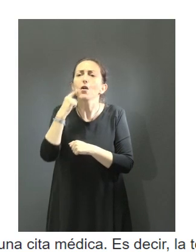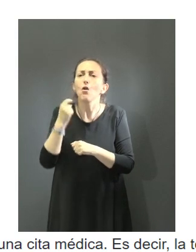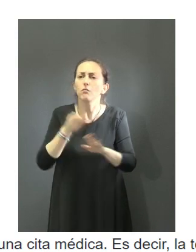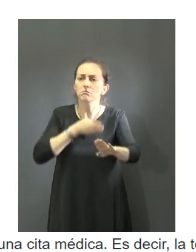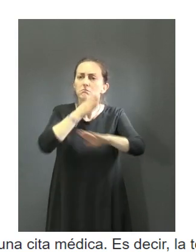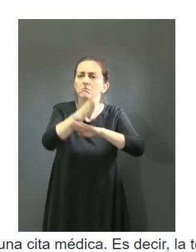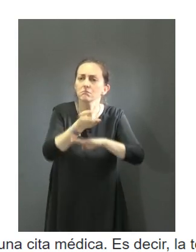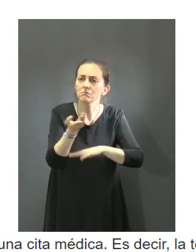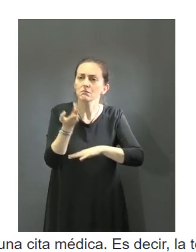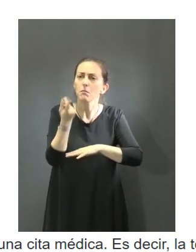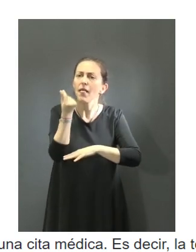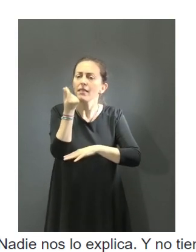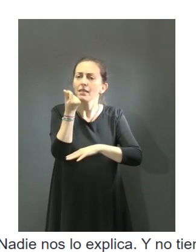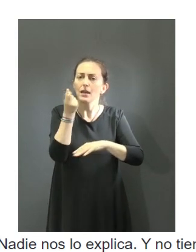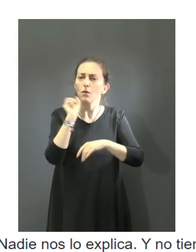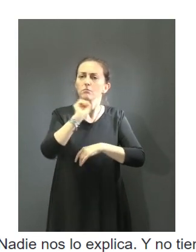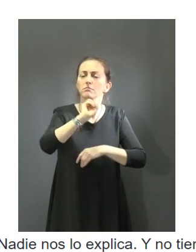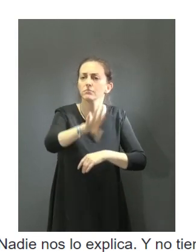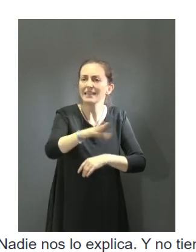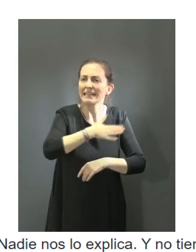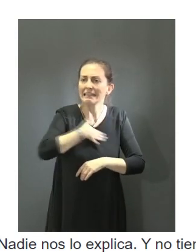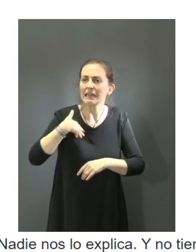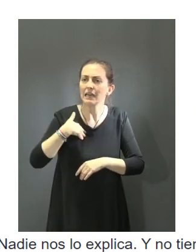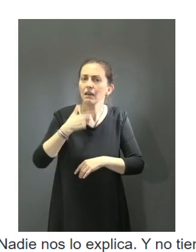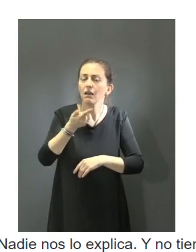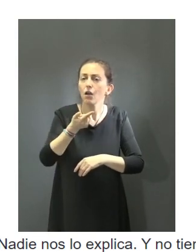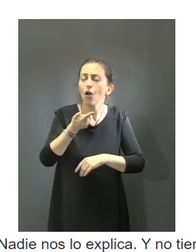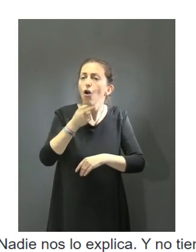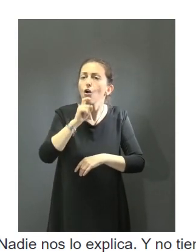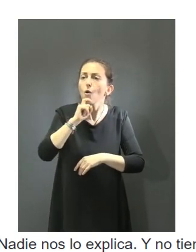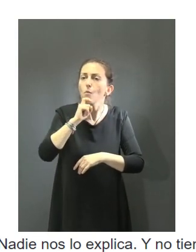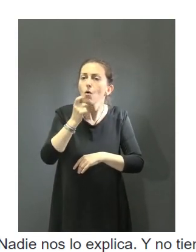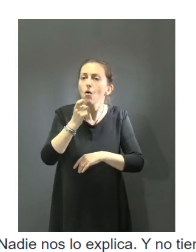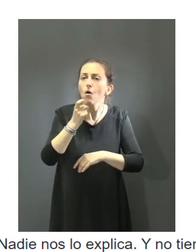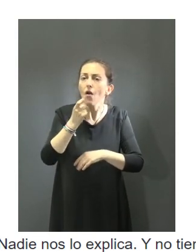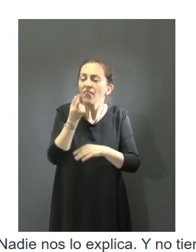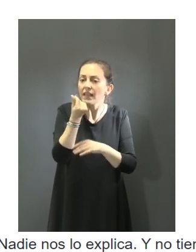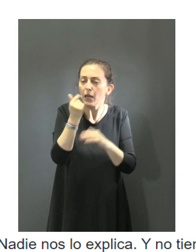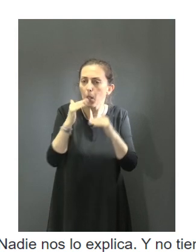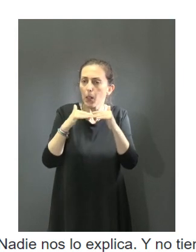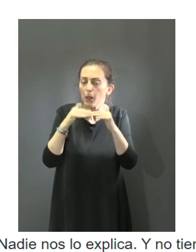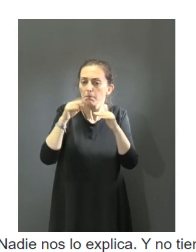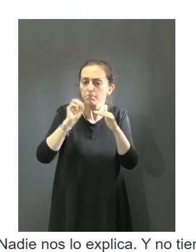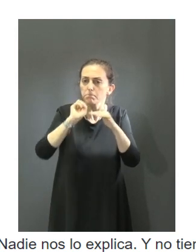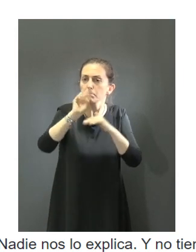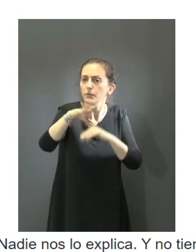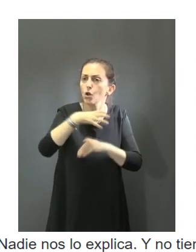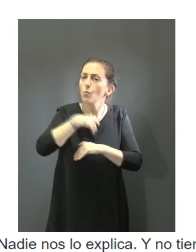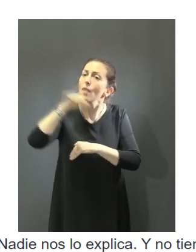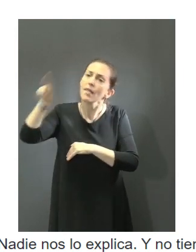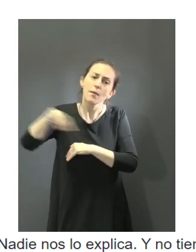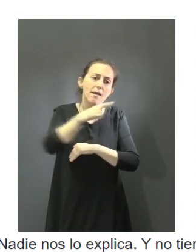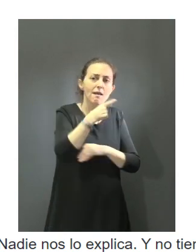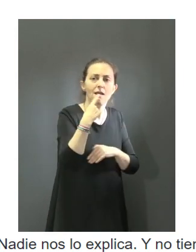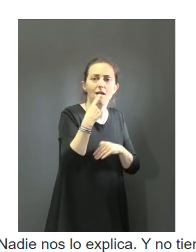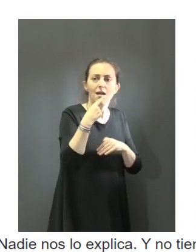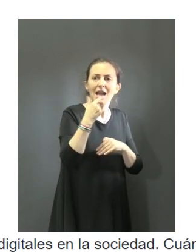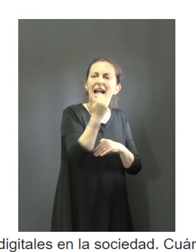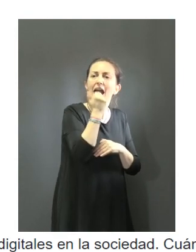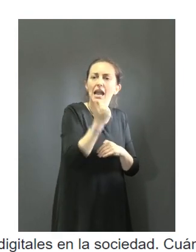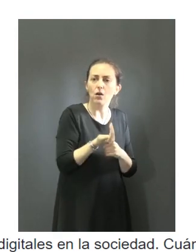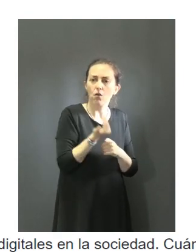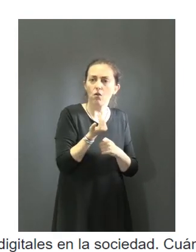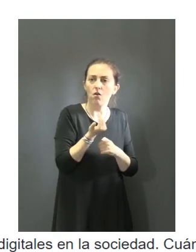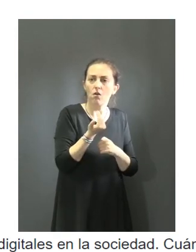a una entidad bancaria y, como no supera X dinero, no lo puede hacer en caja y tiene que hacerlo